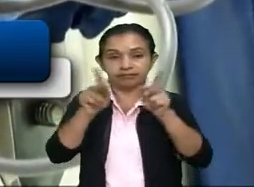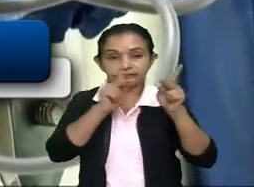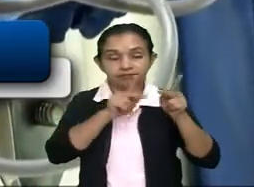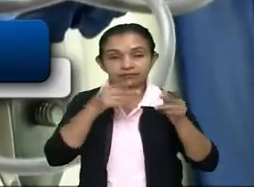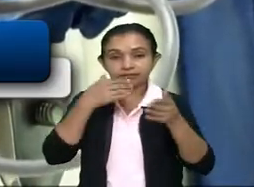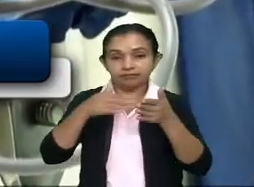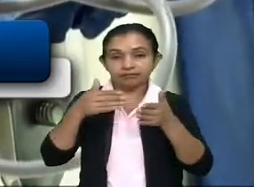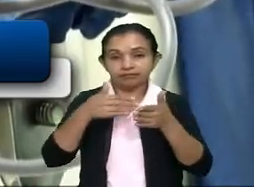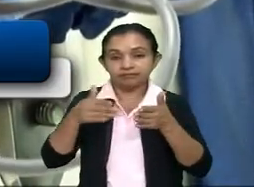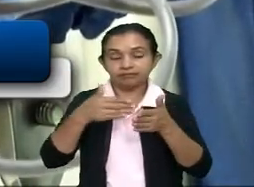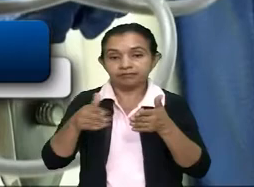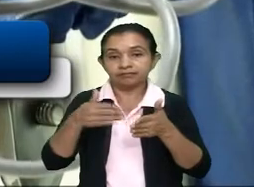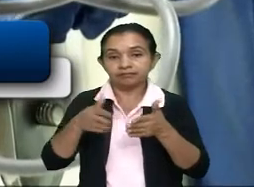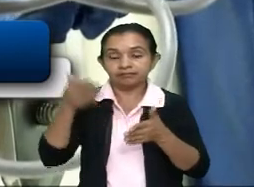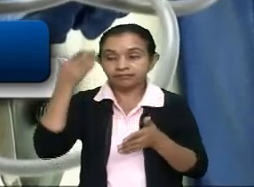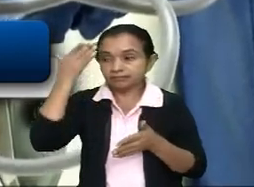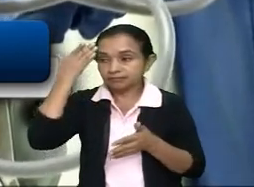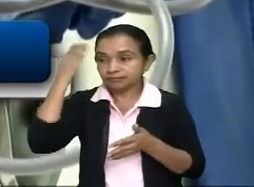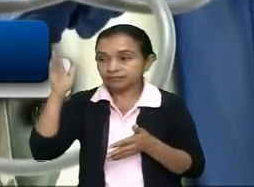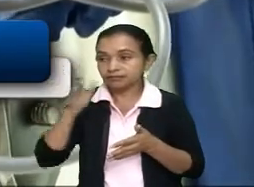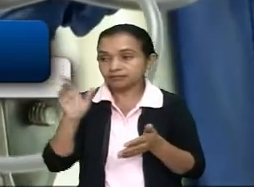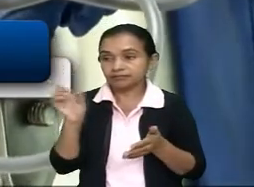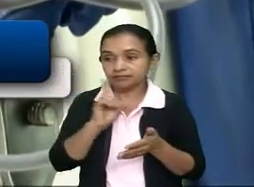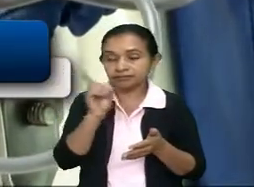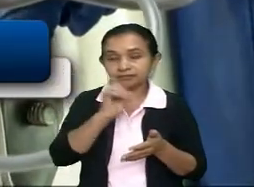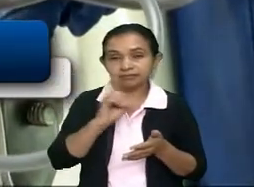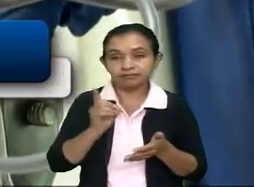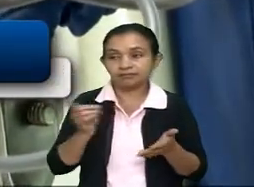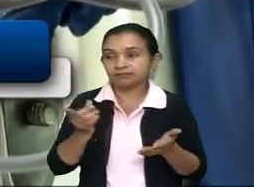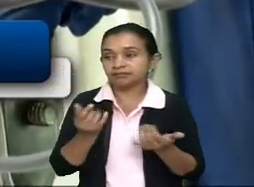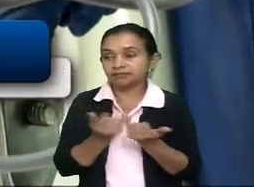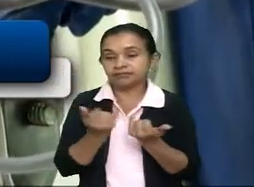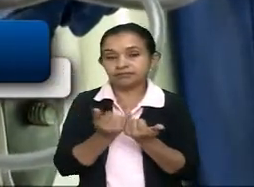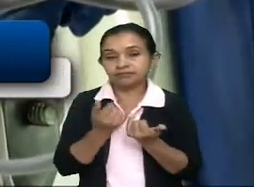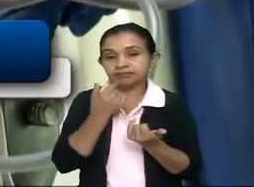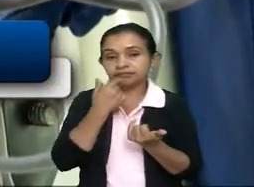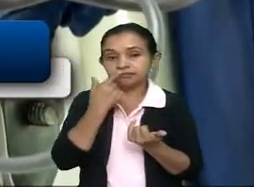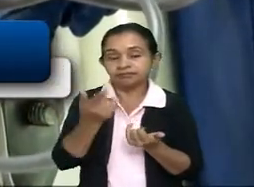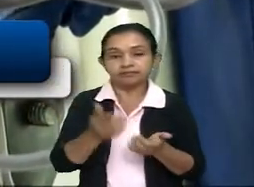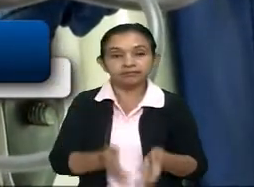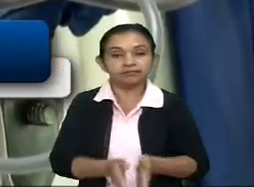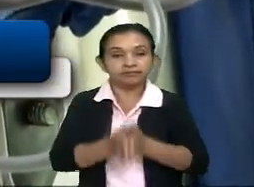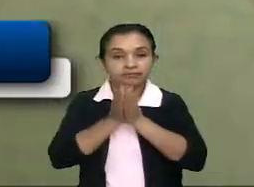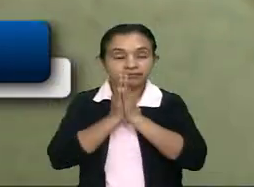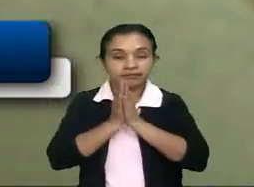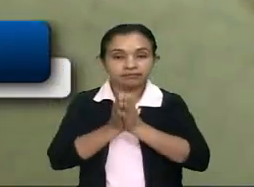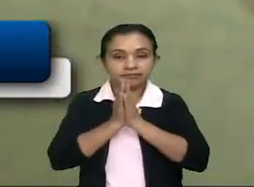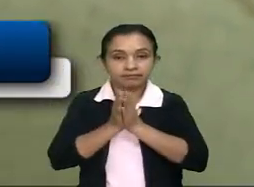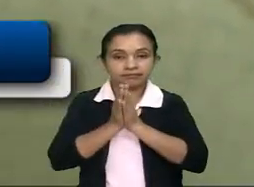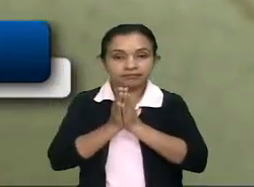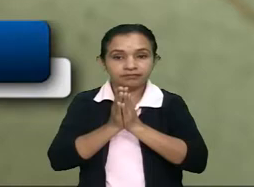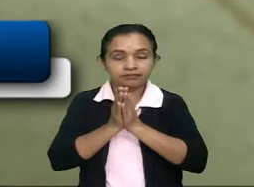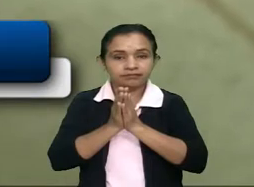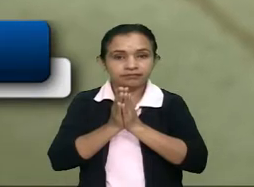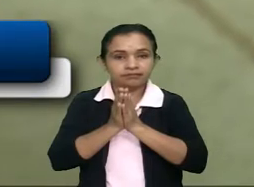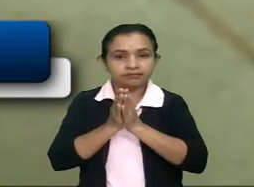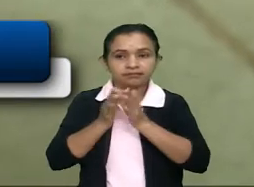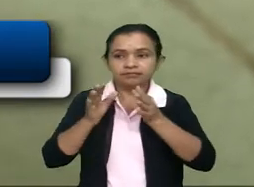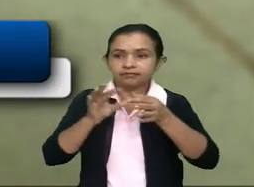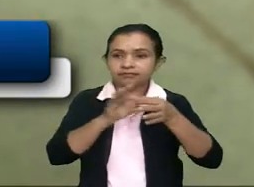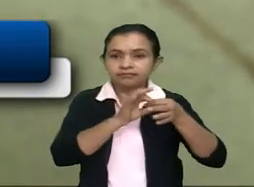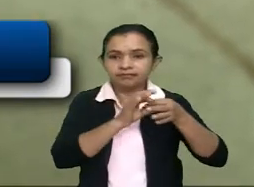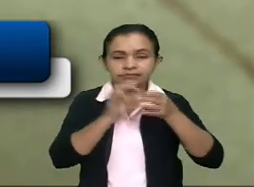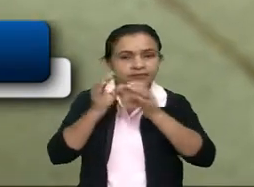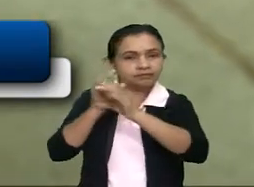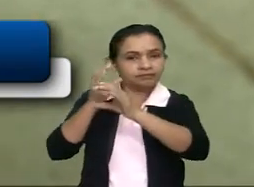más facilidades de poder sonando un antiguo de sangre de todas formas les pedimos que cuando vean a la unidad móvil obtenemos buses para que la gente lo ha